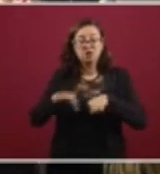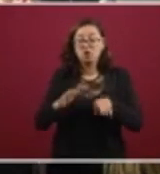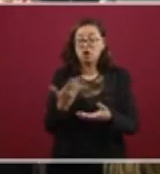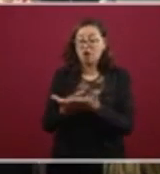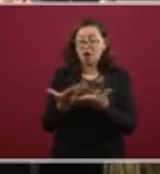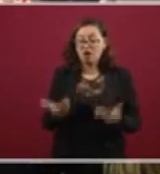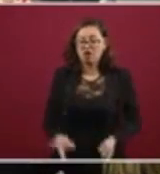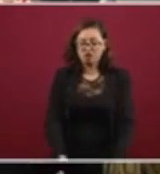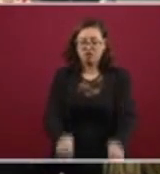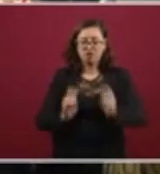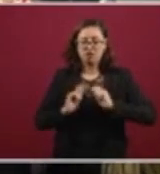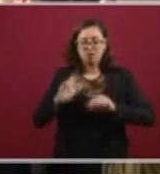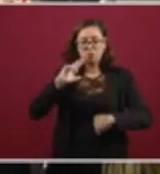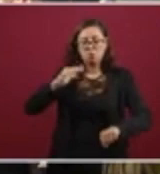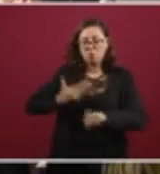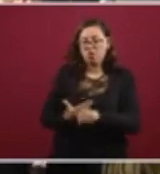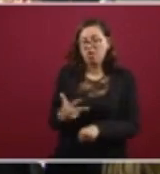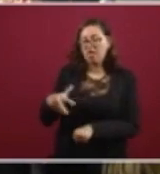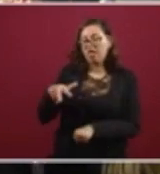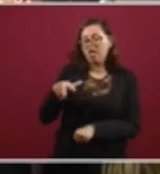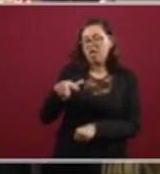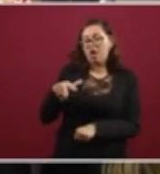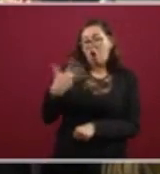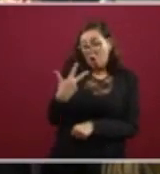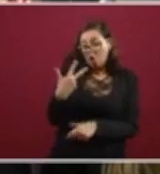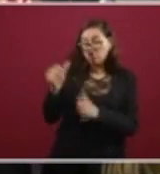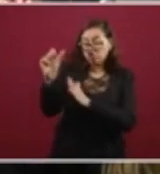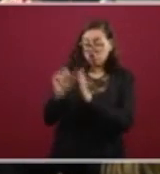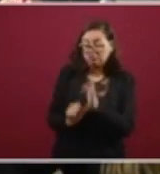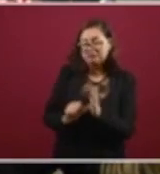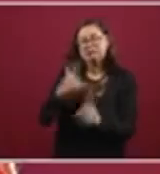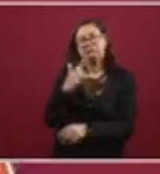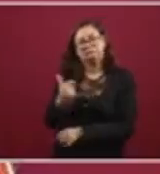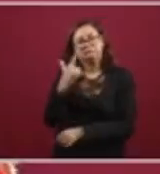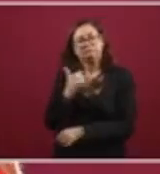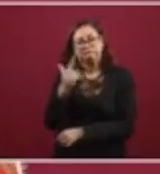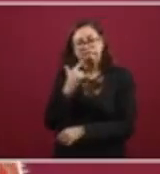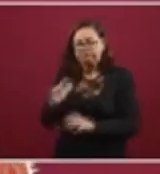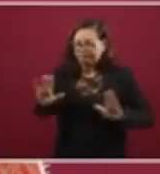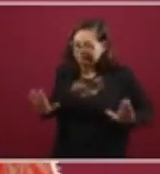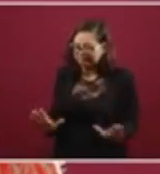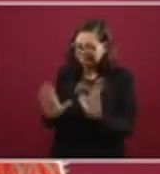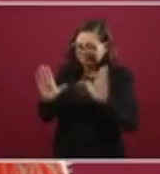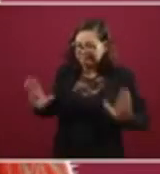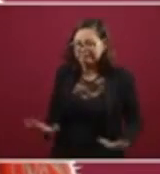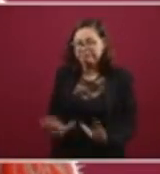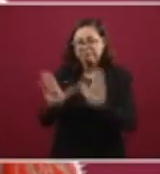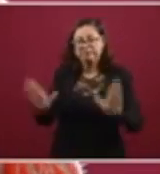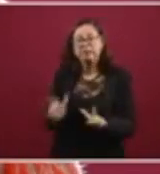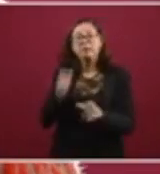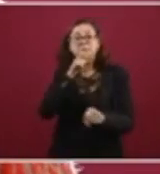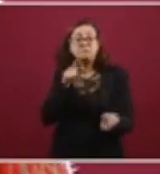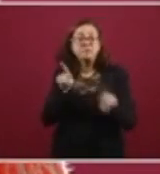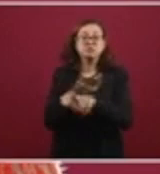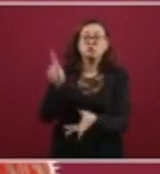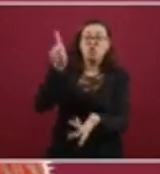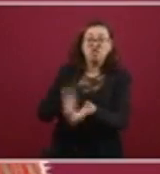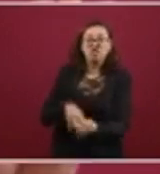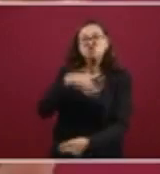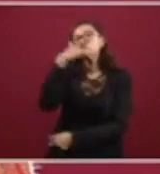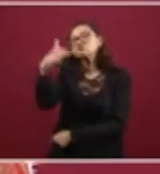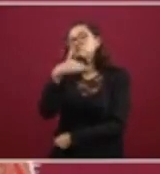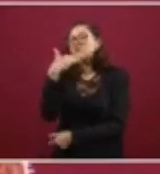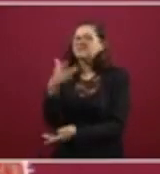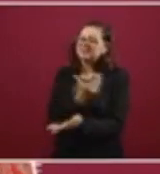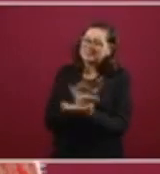que remover también a este elefante reumático y tener que mermar todo el huachicoleo deportivo que existía ahí dentro.